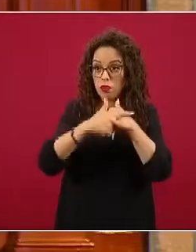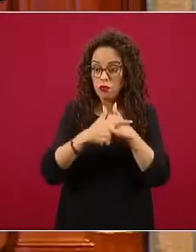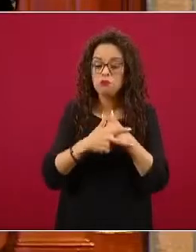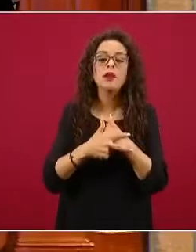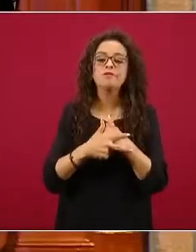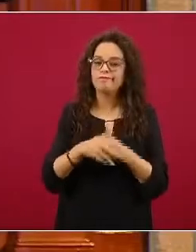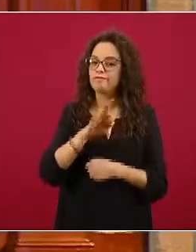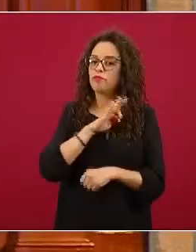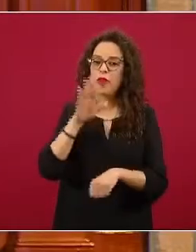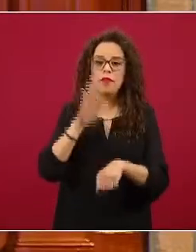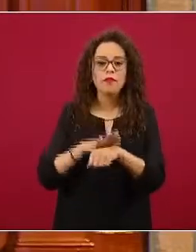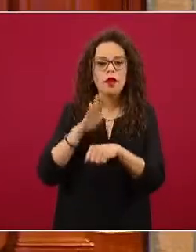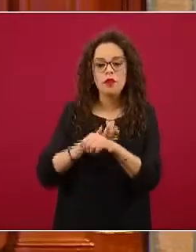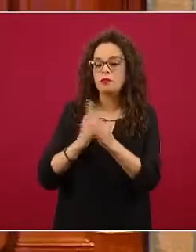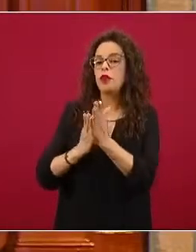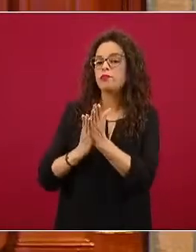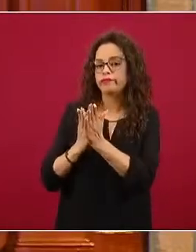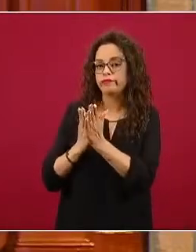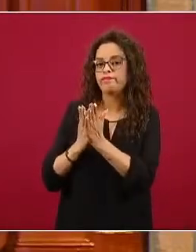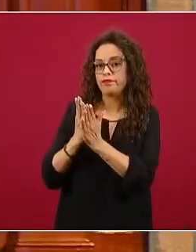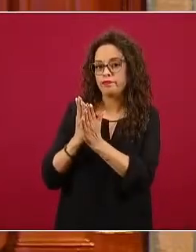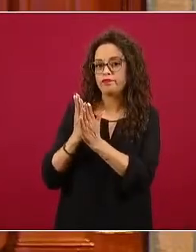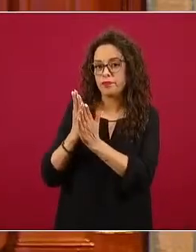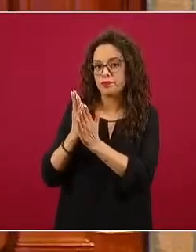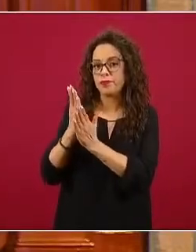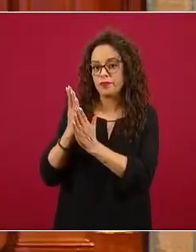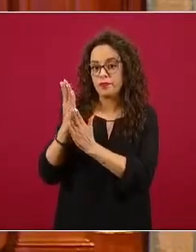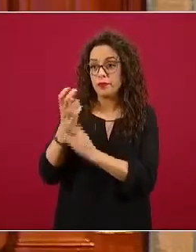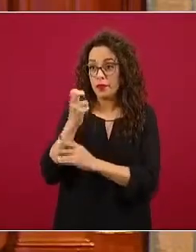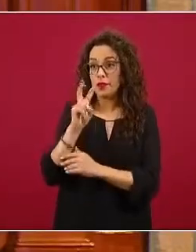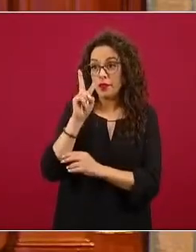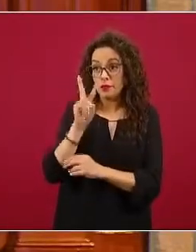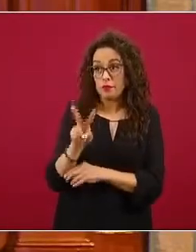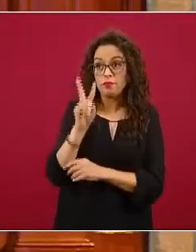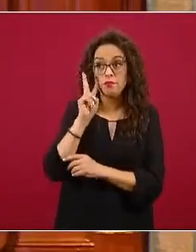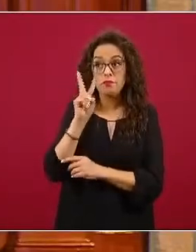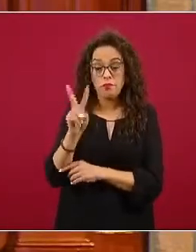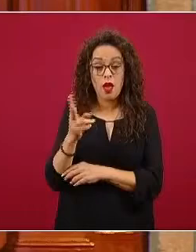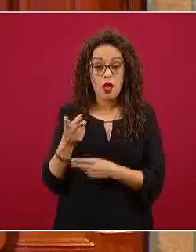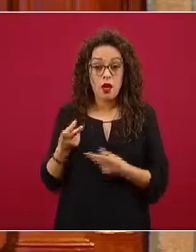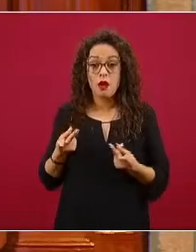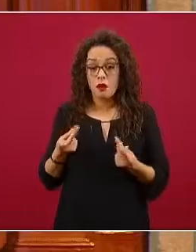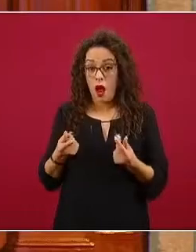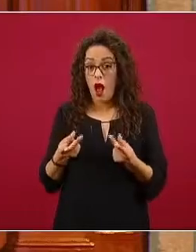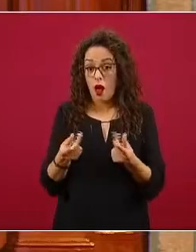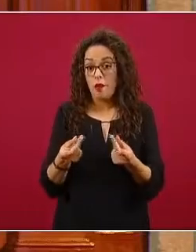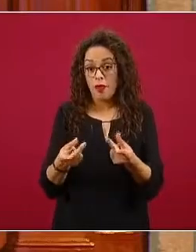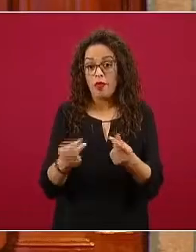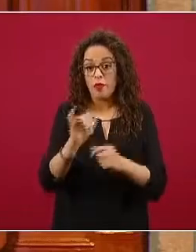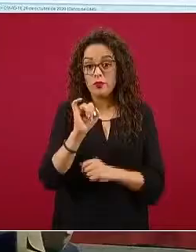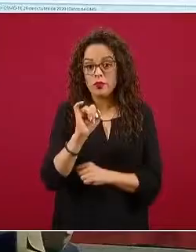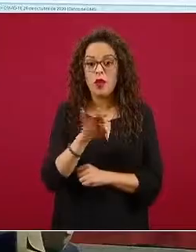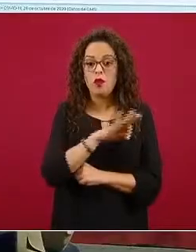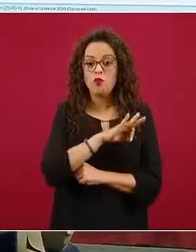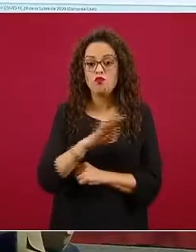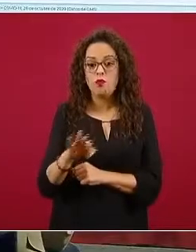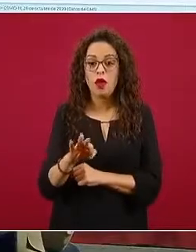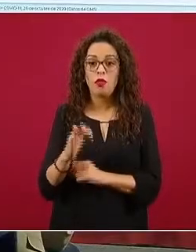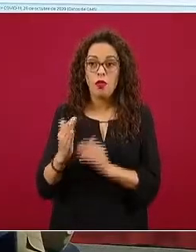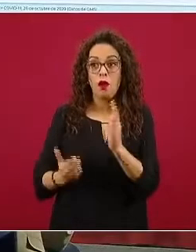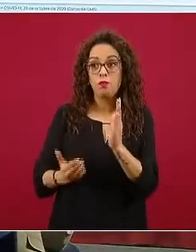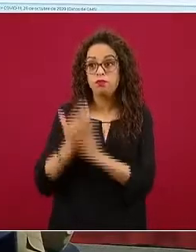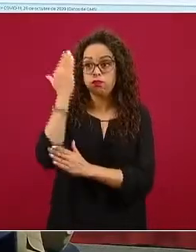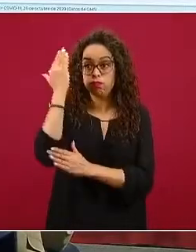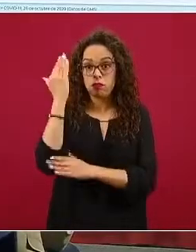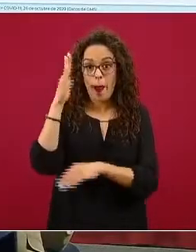tendencia ascendente, que además es una tendencia que está bastante acelerada, pueda en su momento no solamente sobrepasar a América